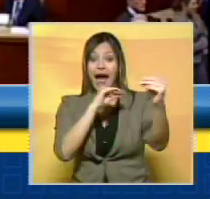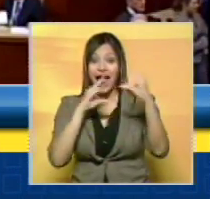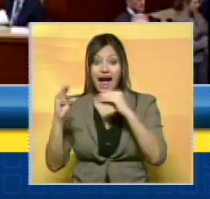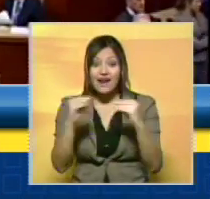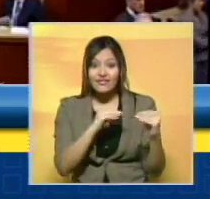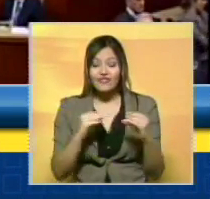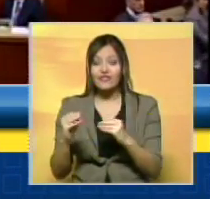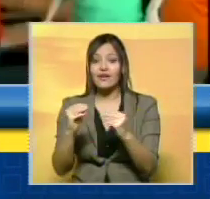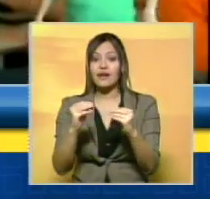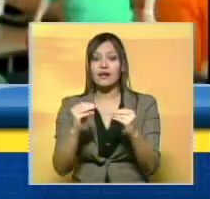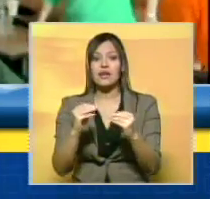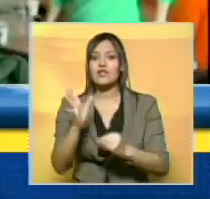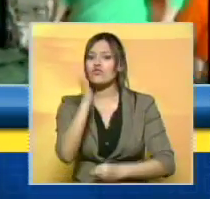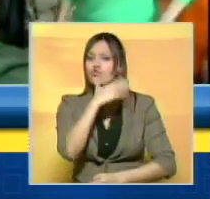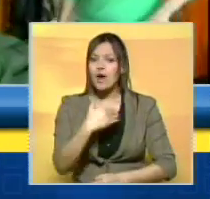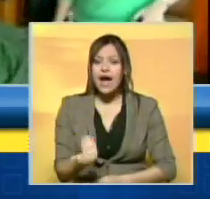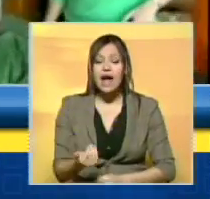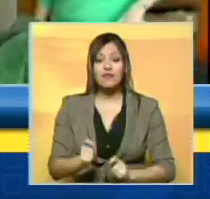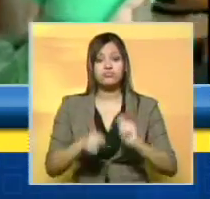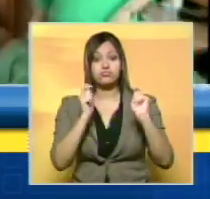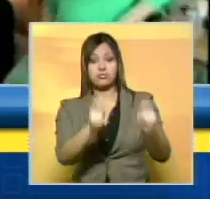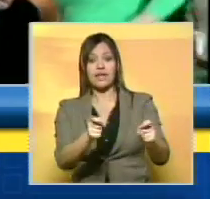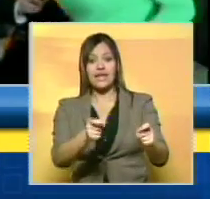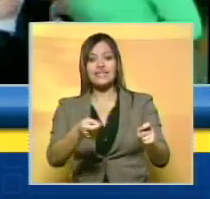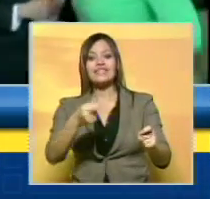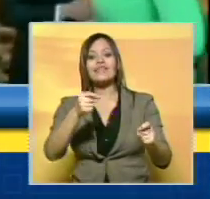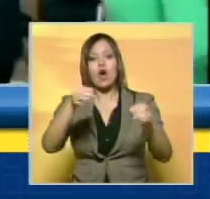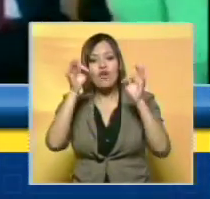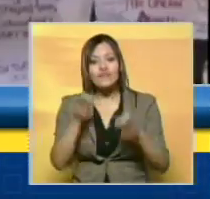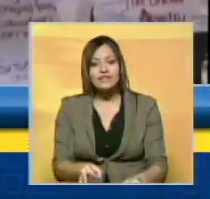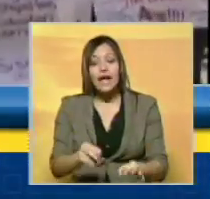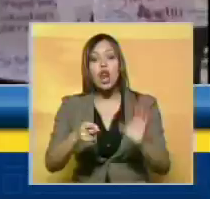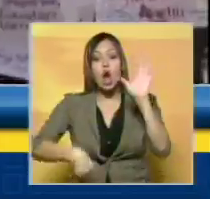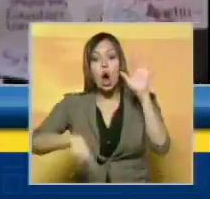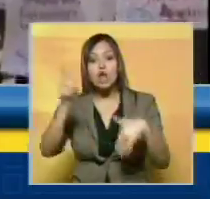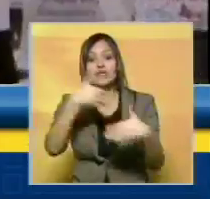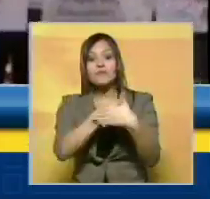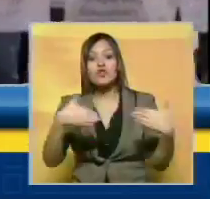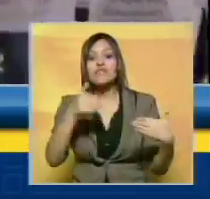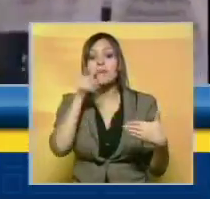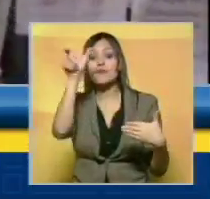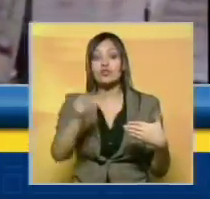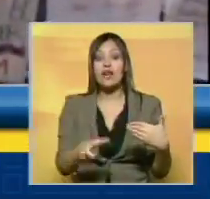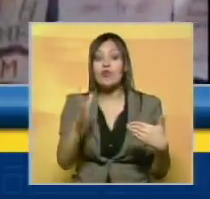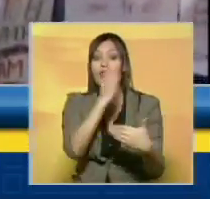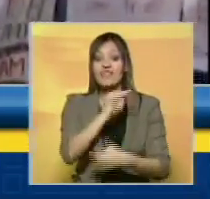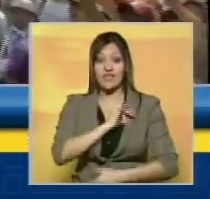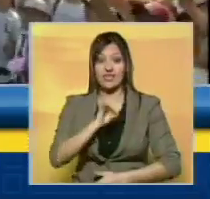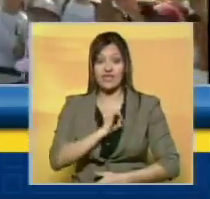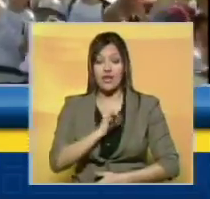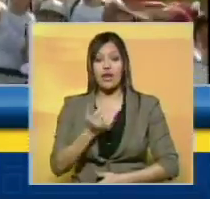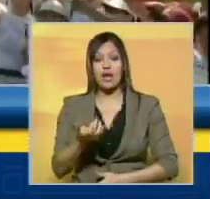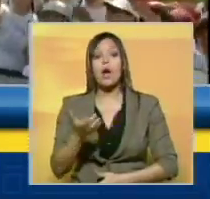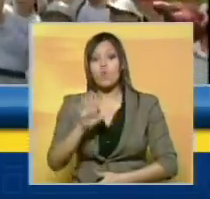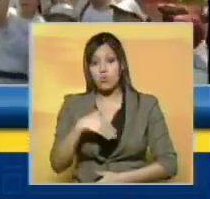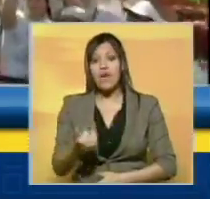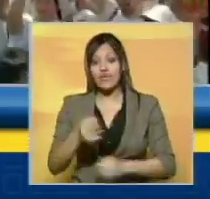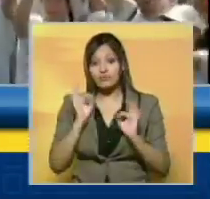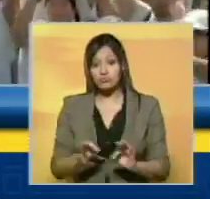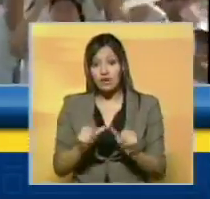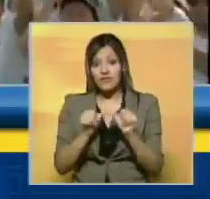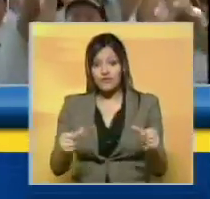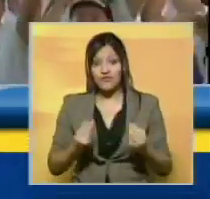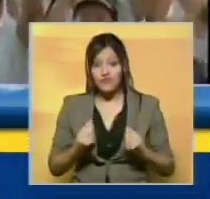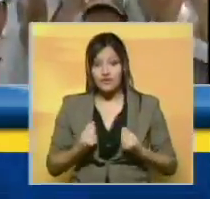en Maryland, no contempla otorgar la ciudadanía a los 11 millones de indocumentados que podrían regularizar su estatus